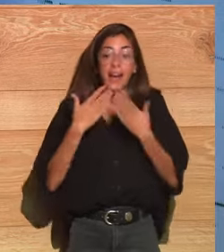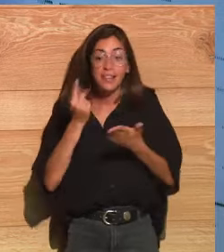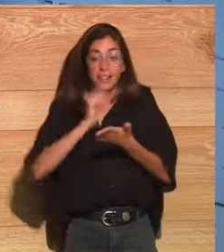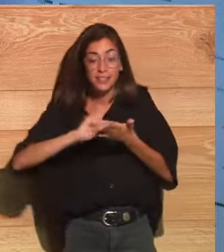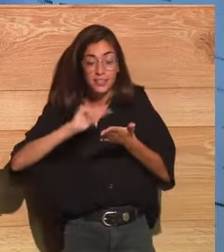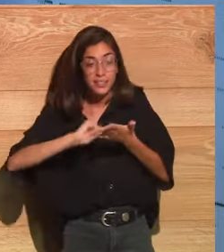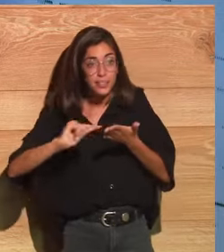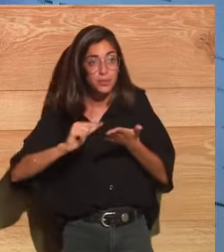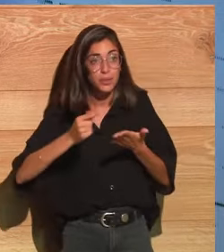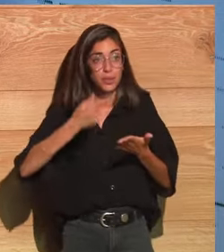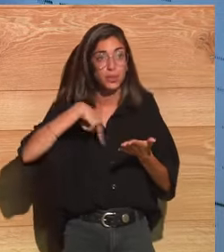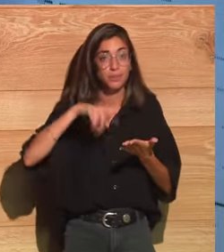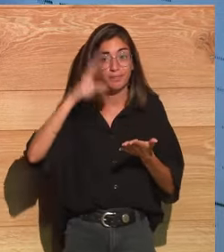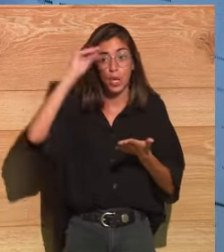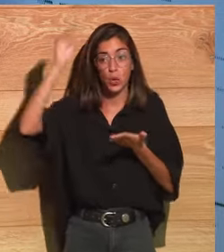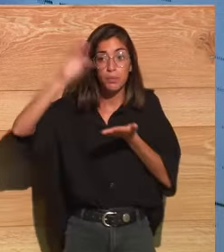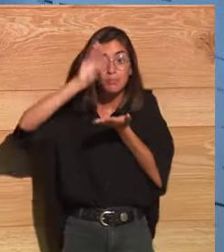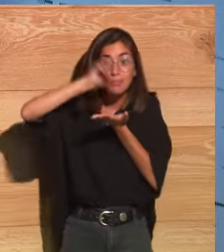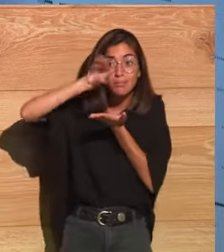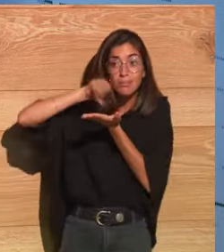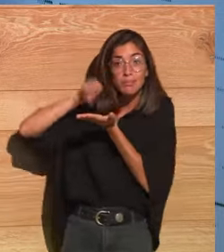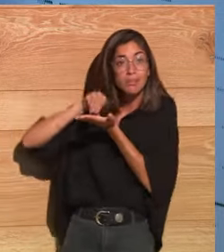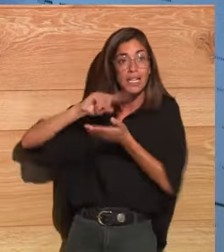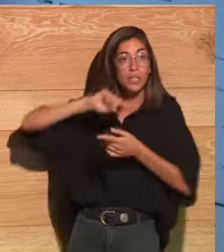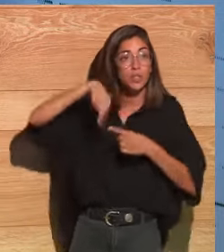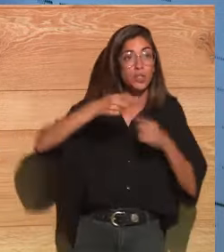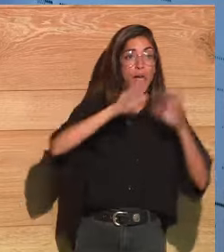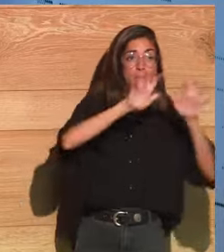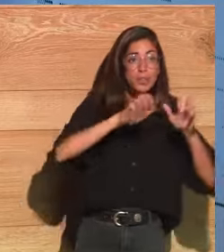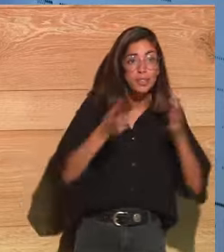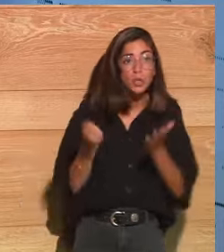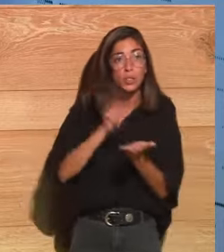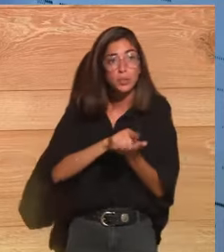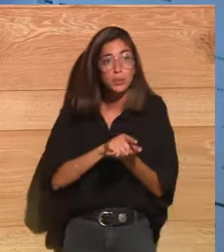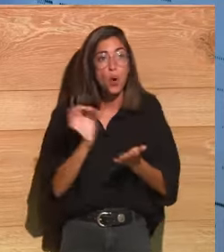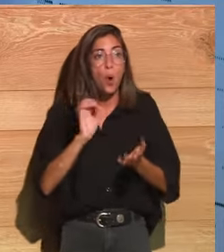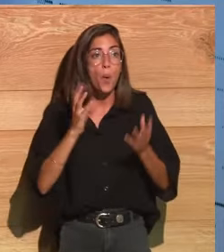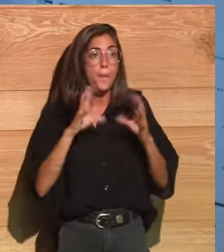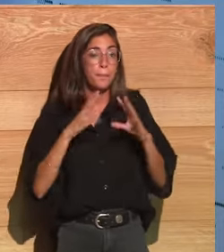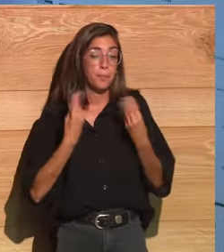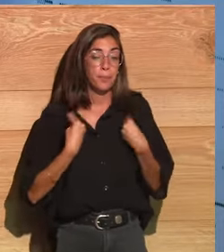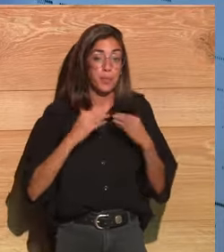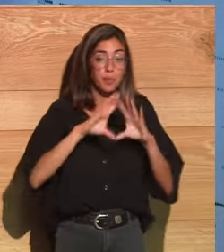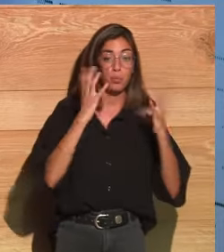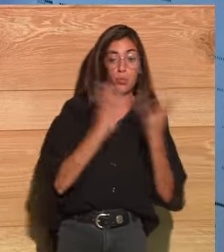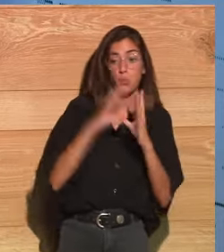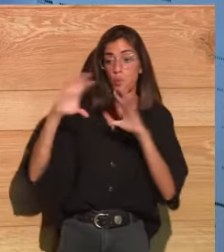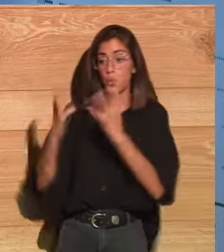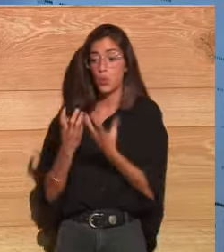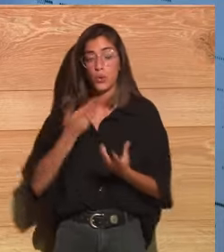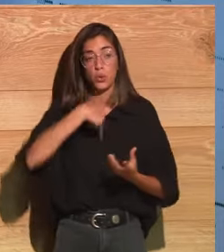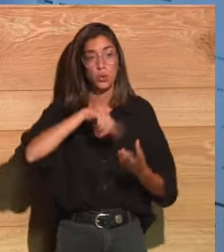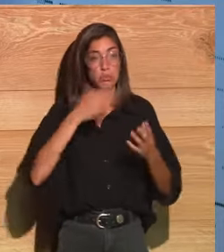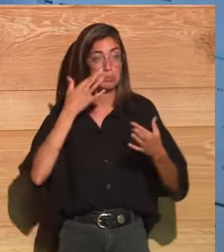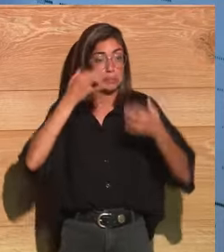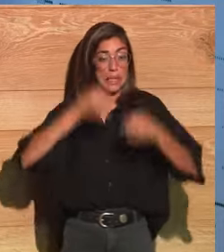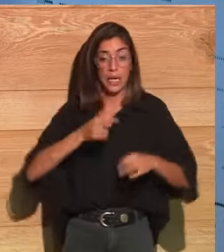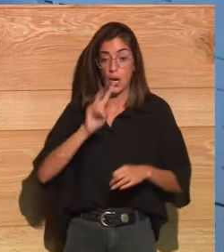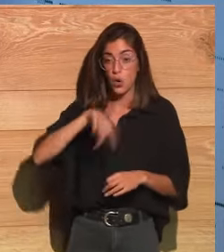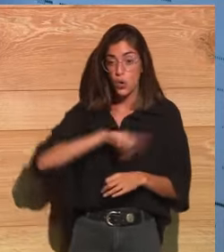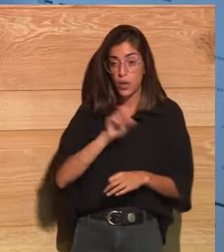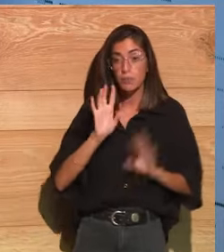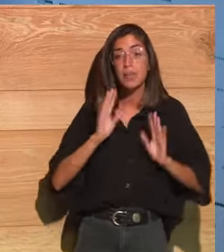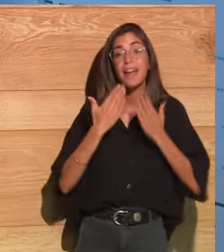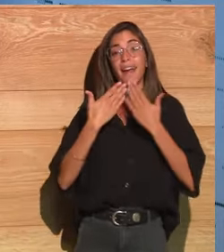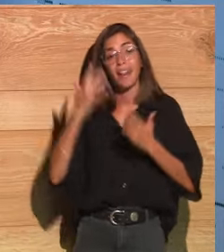acumula conocimiento y no tenemos que volver a aprender. Es el único que puede eso, recordar o vivir mundos que no existen a través de la ficción, por ejemplo. Y luego,